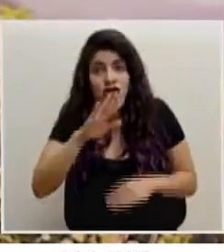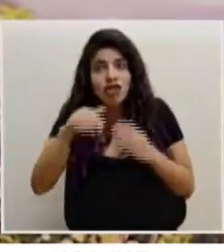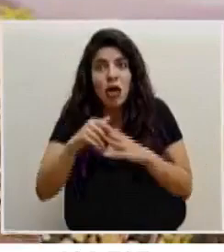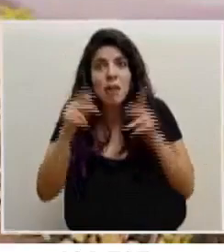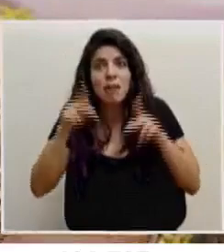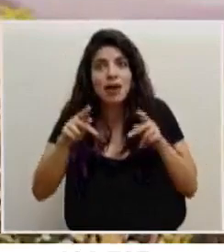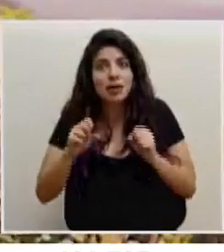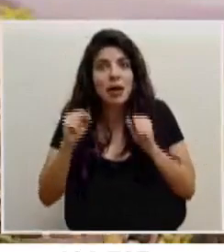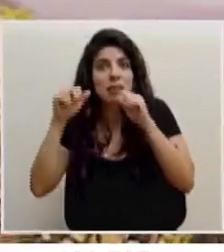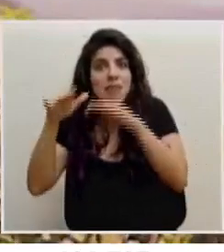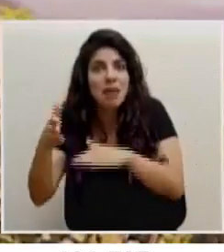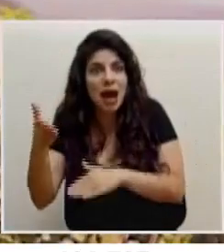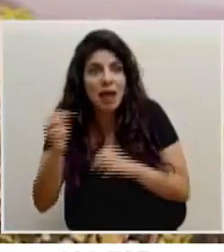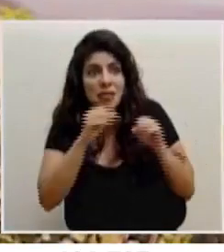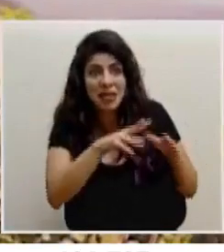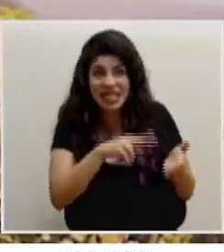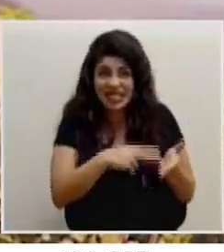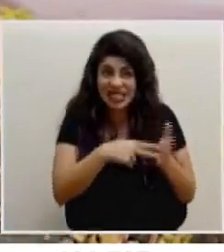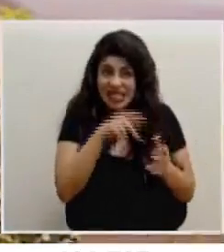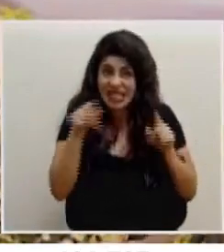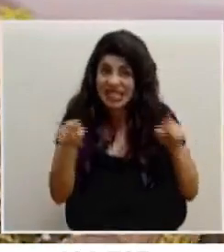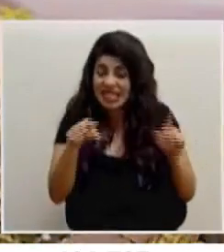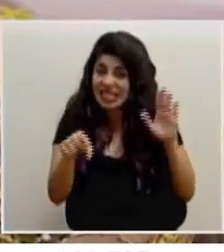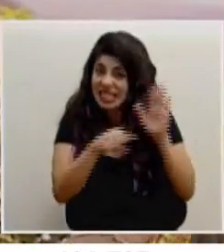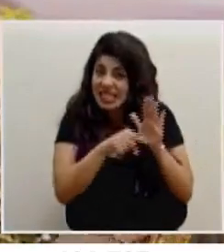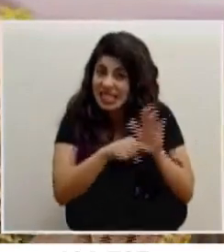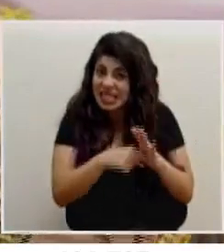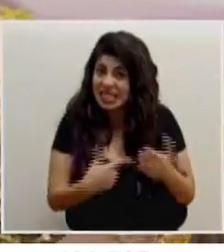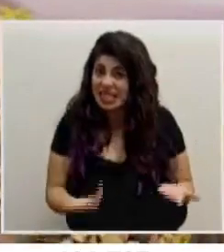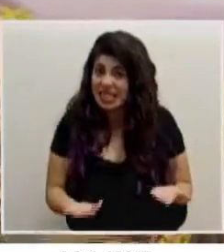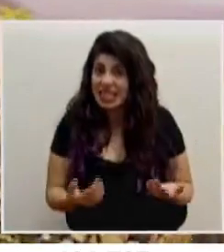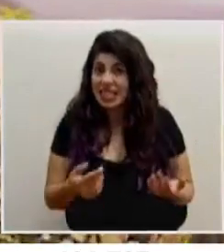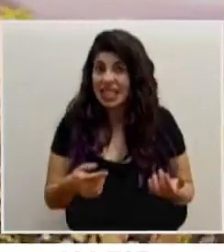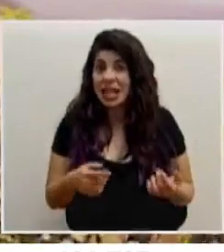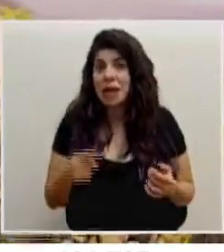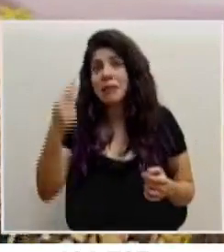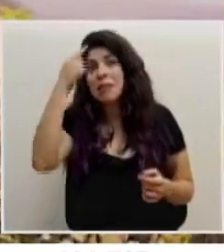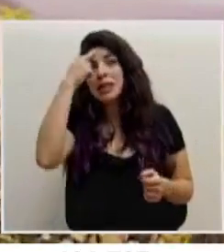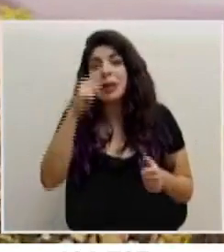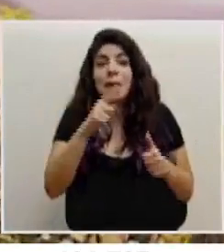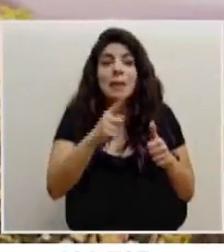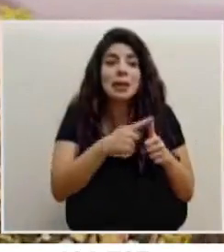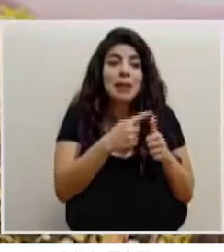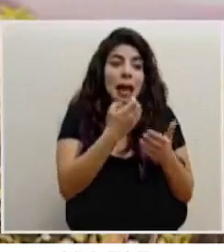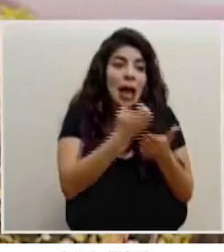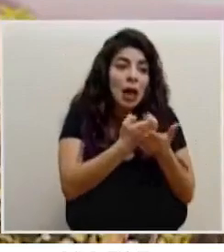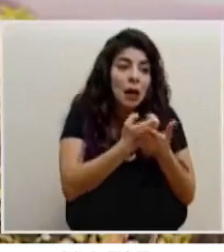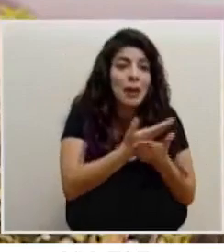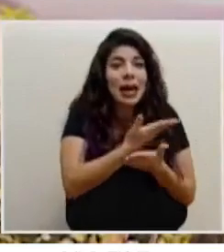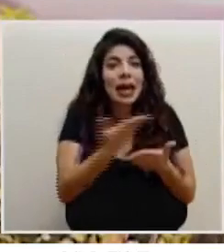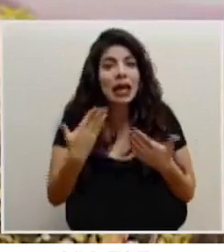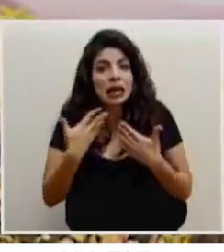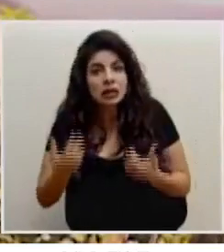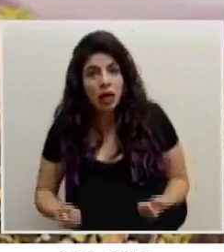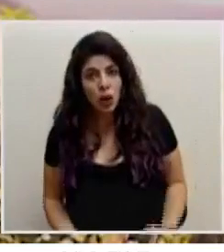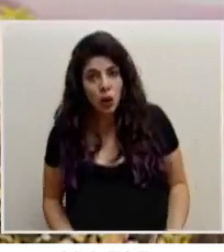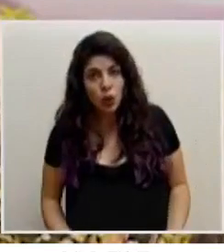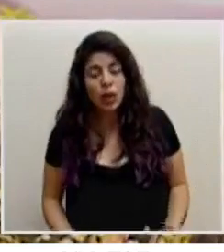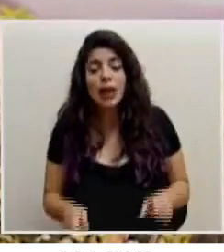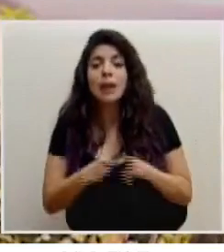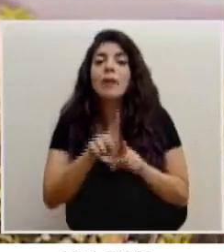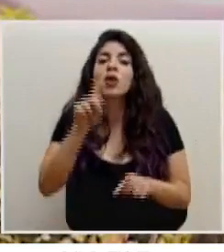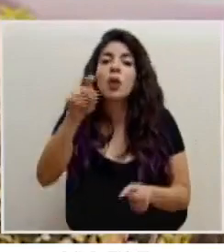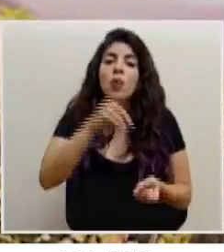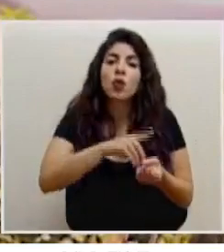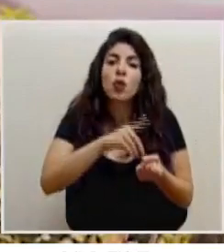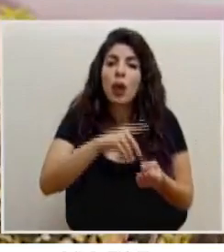mundo. Entonces, ¿no es contraproducente eso, que se esté poniendo por encima la reactivación económica que el tema sanitario? Y quería preguntarle a la doctora